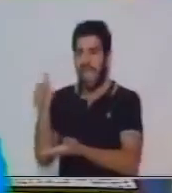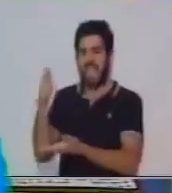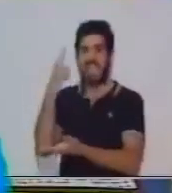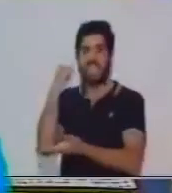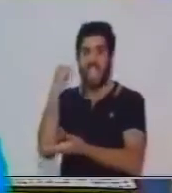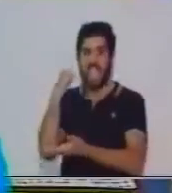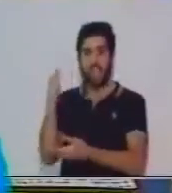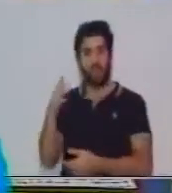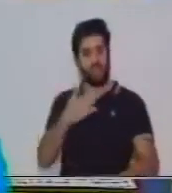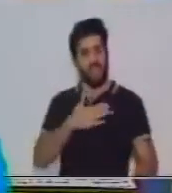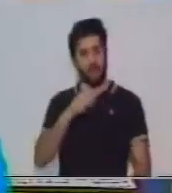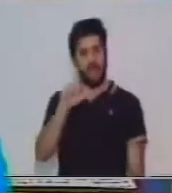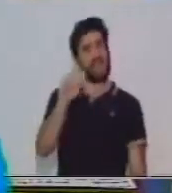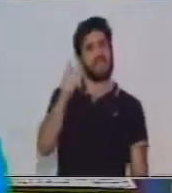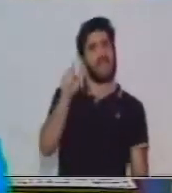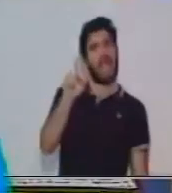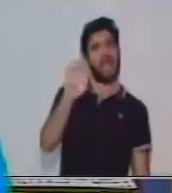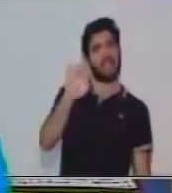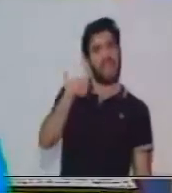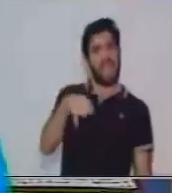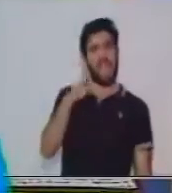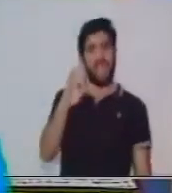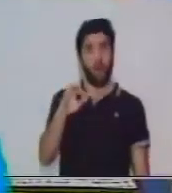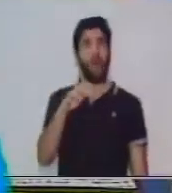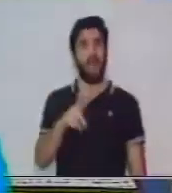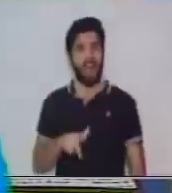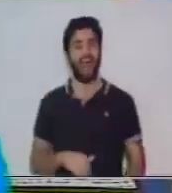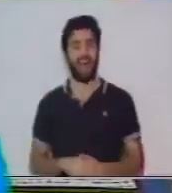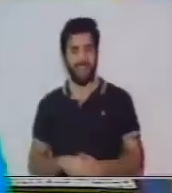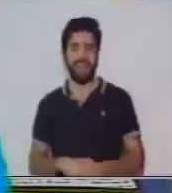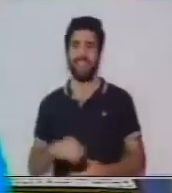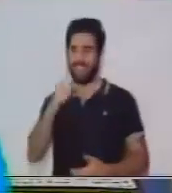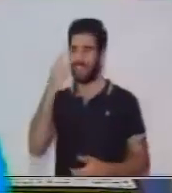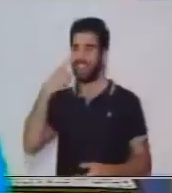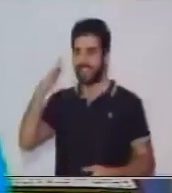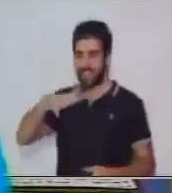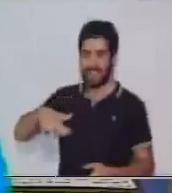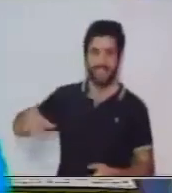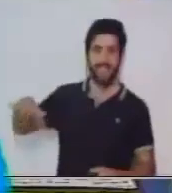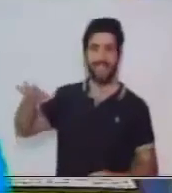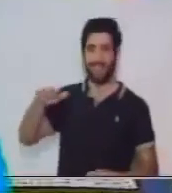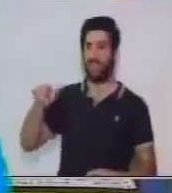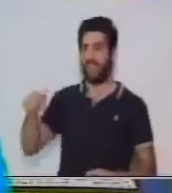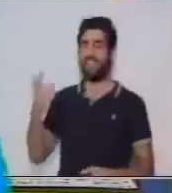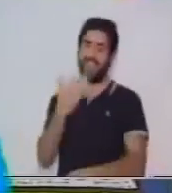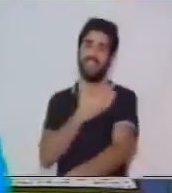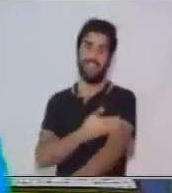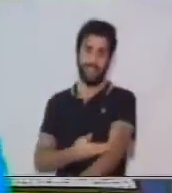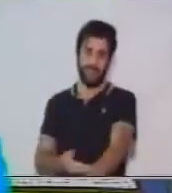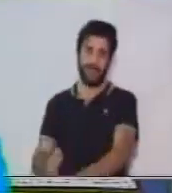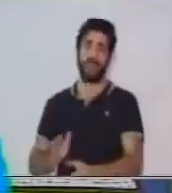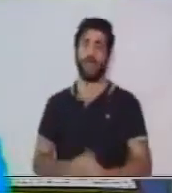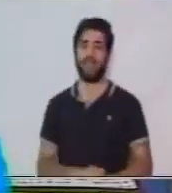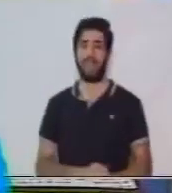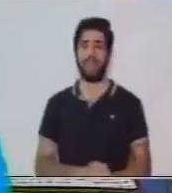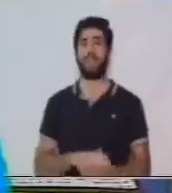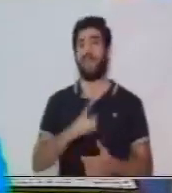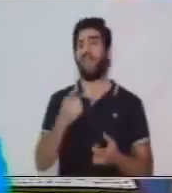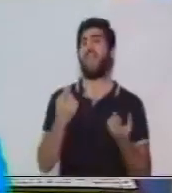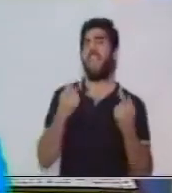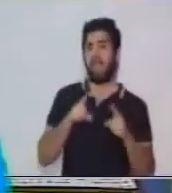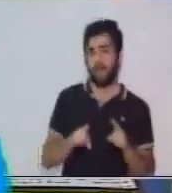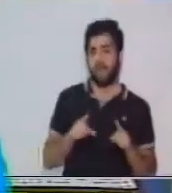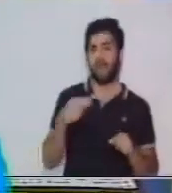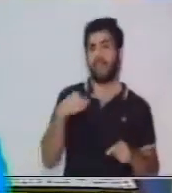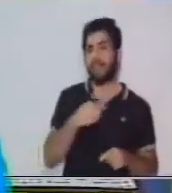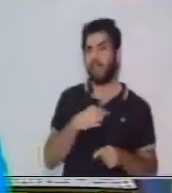allí? Esto que acabamos de escuchar directamente son narraciones. Pero ¿qué pasa cuando venimos y contamos algo que